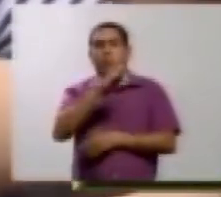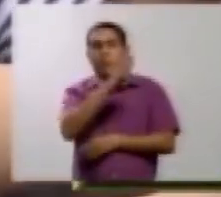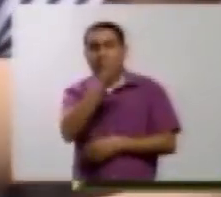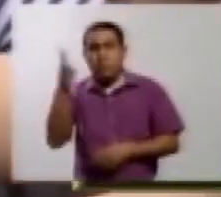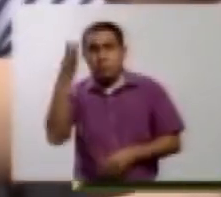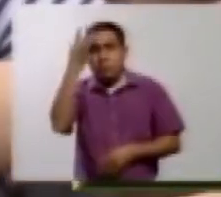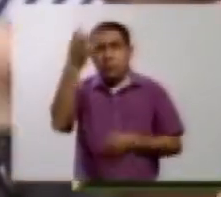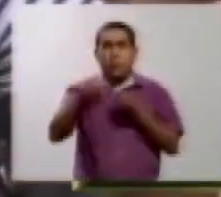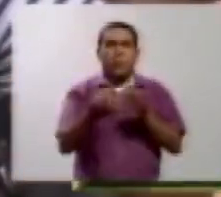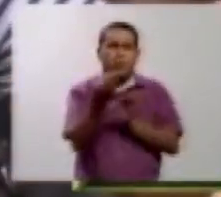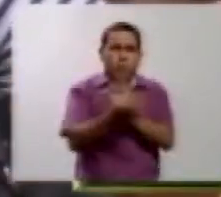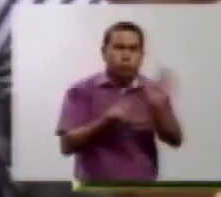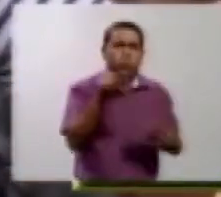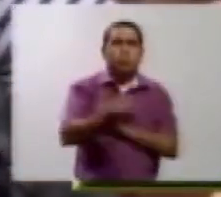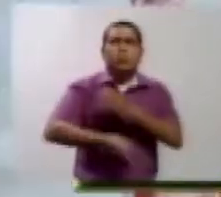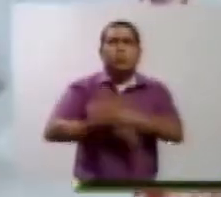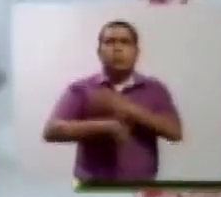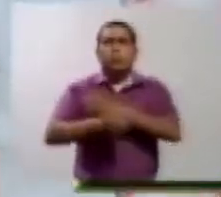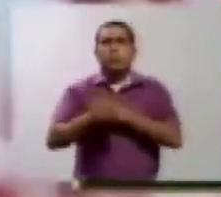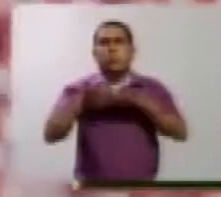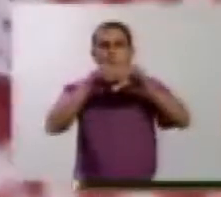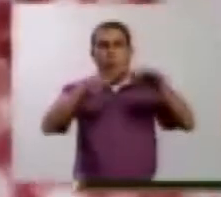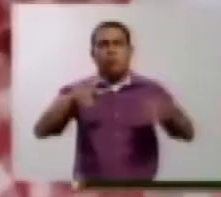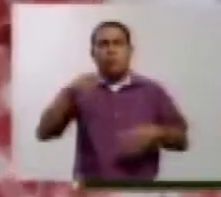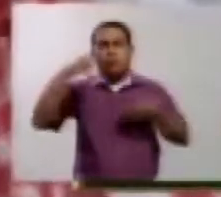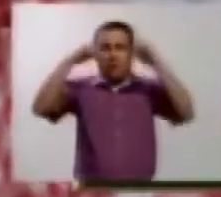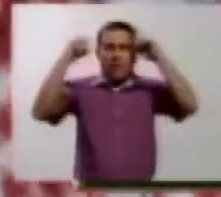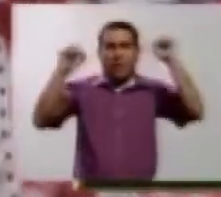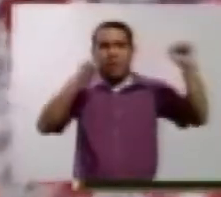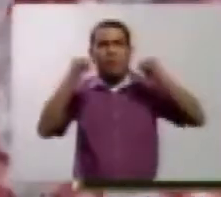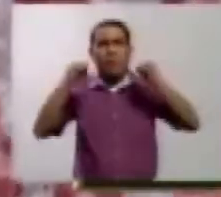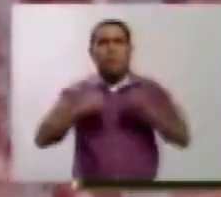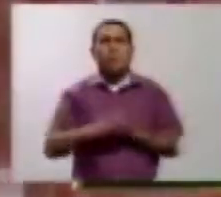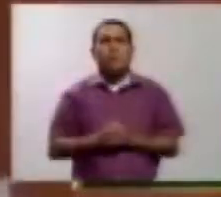han preservado el carácter público del carnaval.